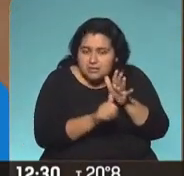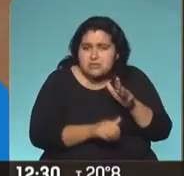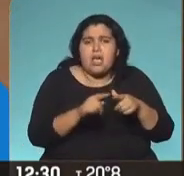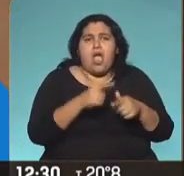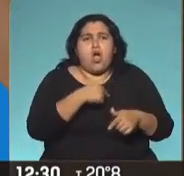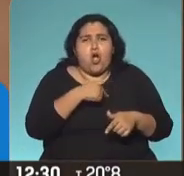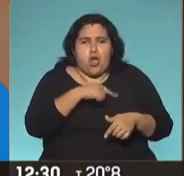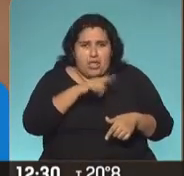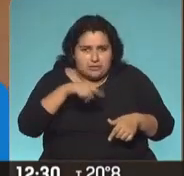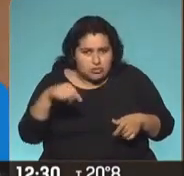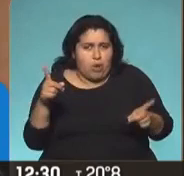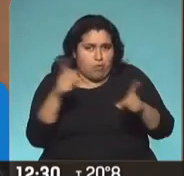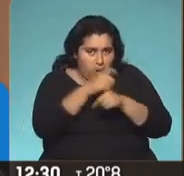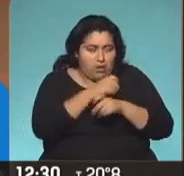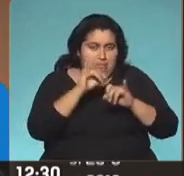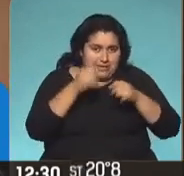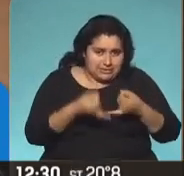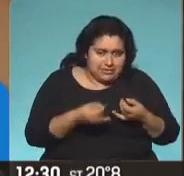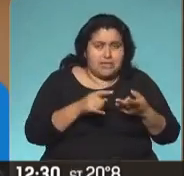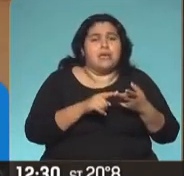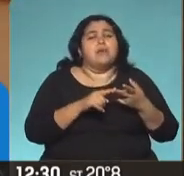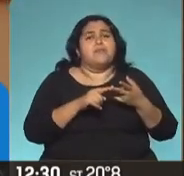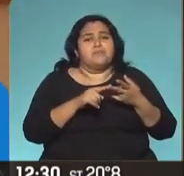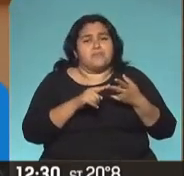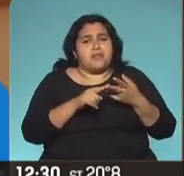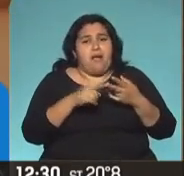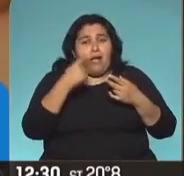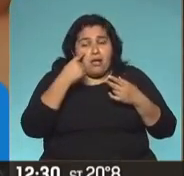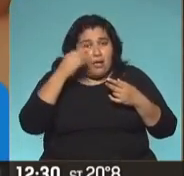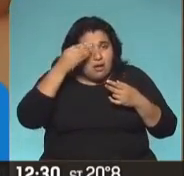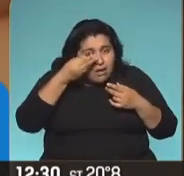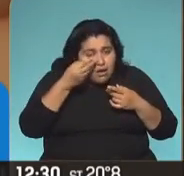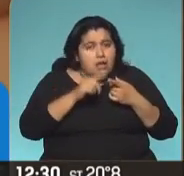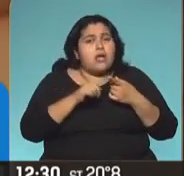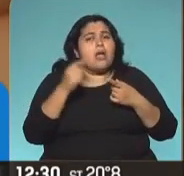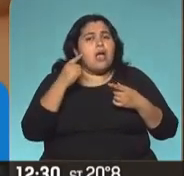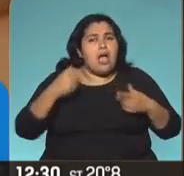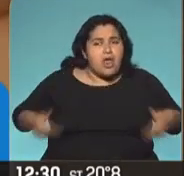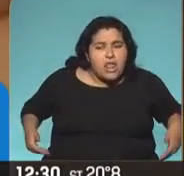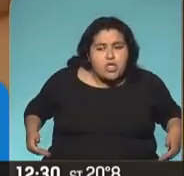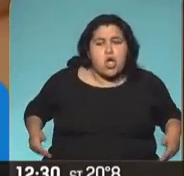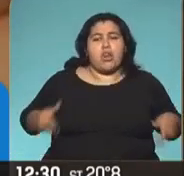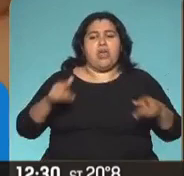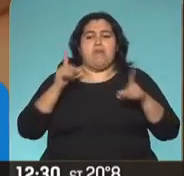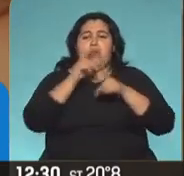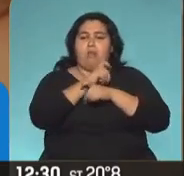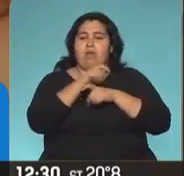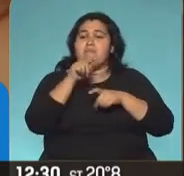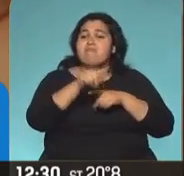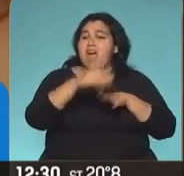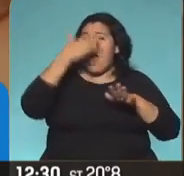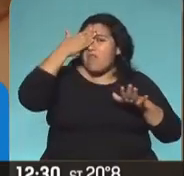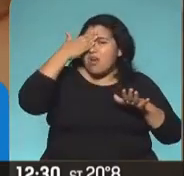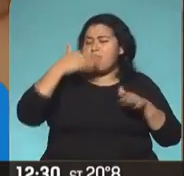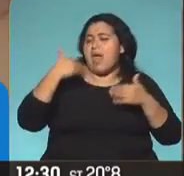corazón de los los grandes vasos en la retina en los riñones es una enfermedad que puede abarcar y